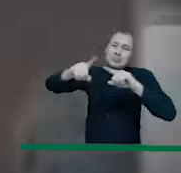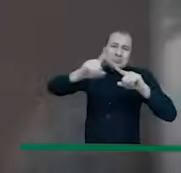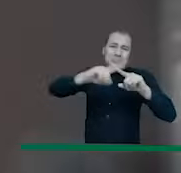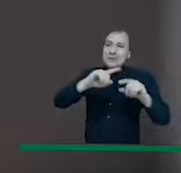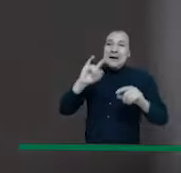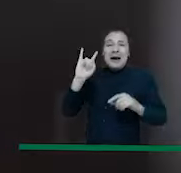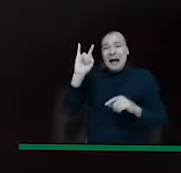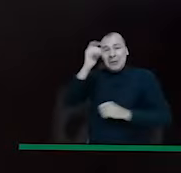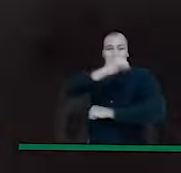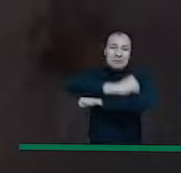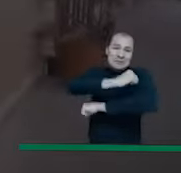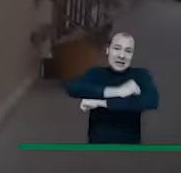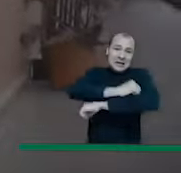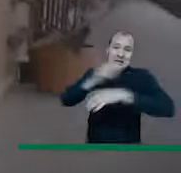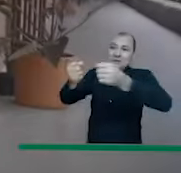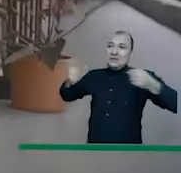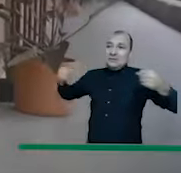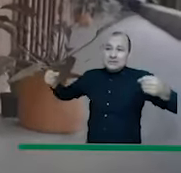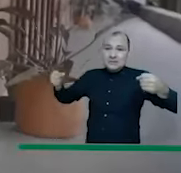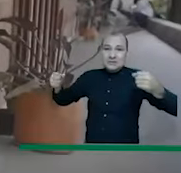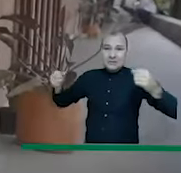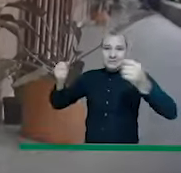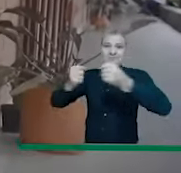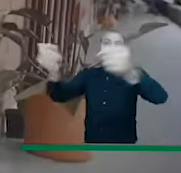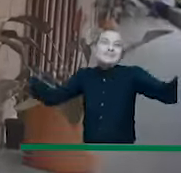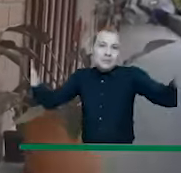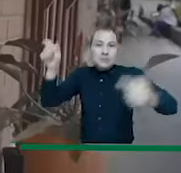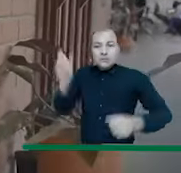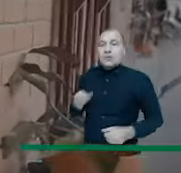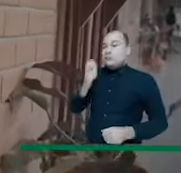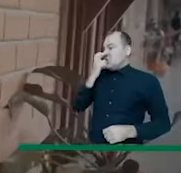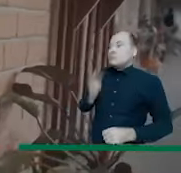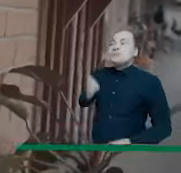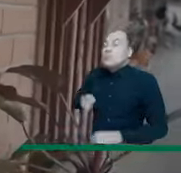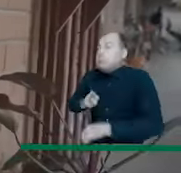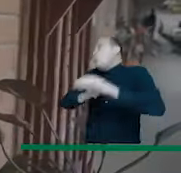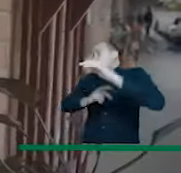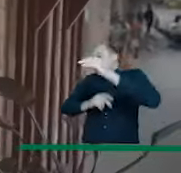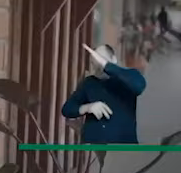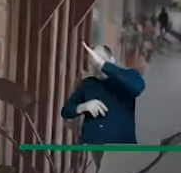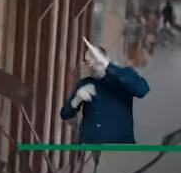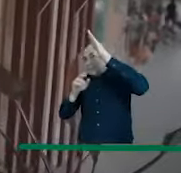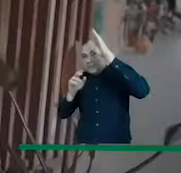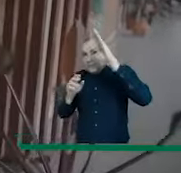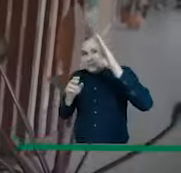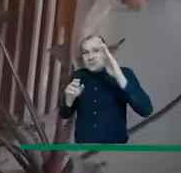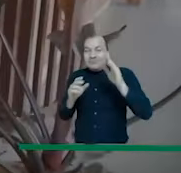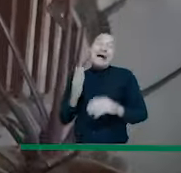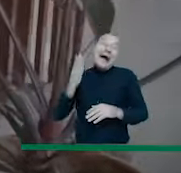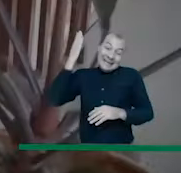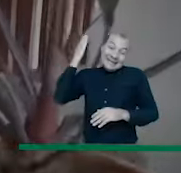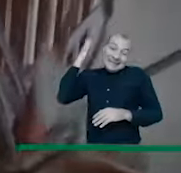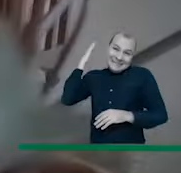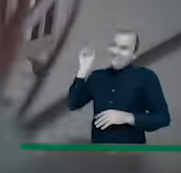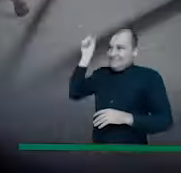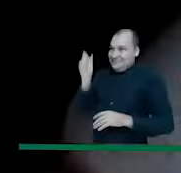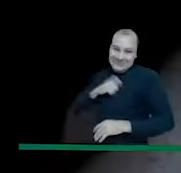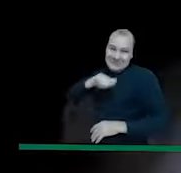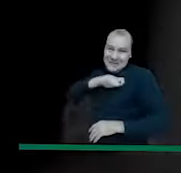por ejemplo, que puedan golpear a una persona ciega que va en circulación. Entonces, es como esos dos momentos, el antes y el